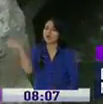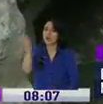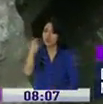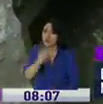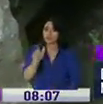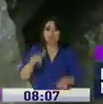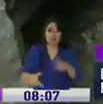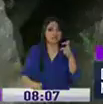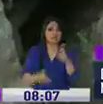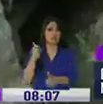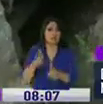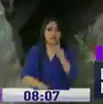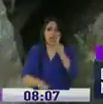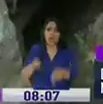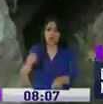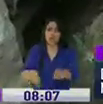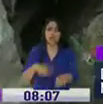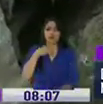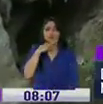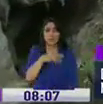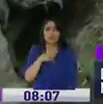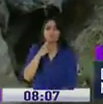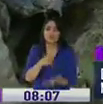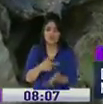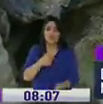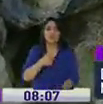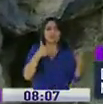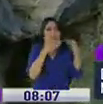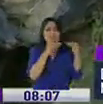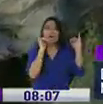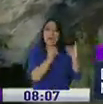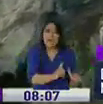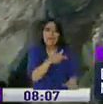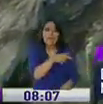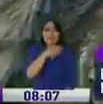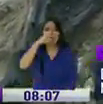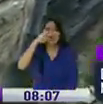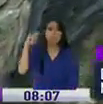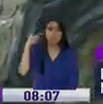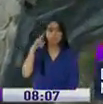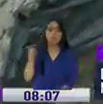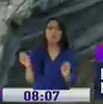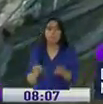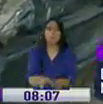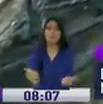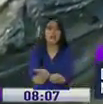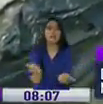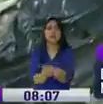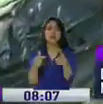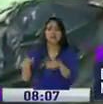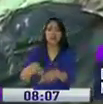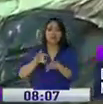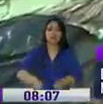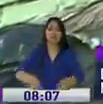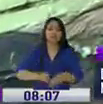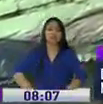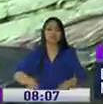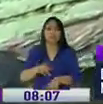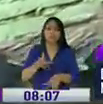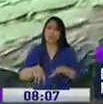aquí problemas que a mí me creen, ¿por qué? Porque yo vivo acá, aquí viven niños, que toda la basura los perros bajan y me traen a la puerta,